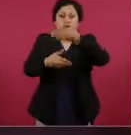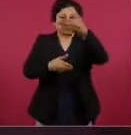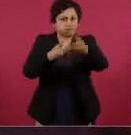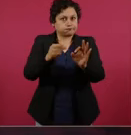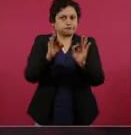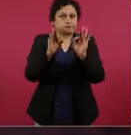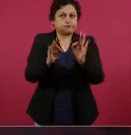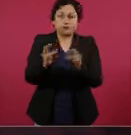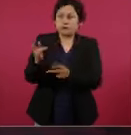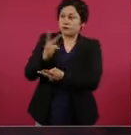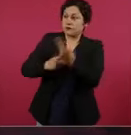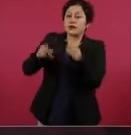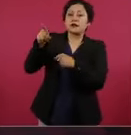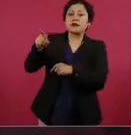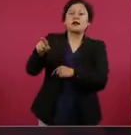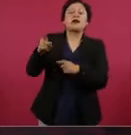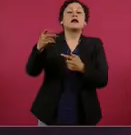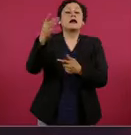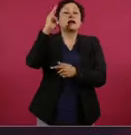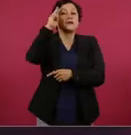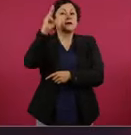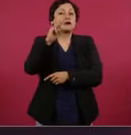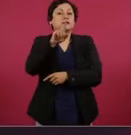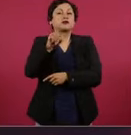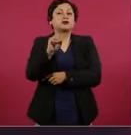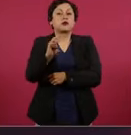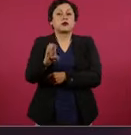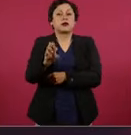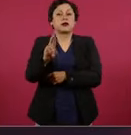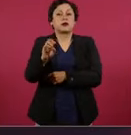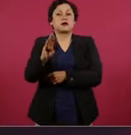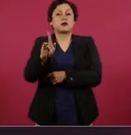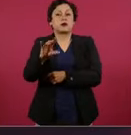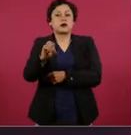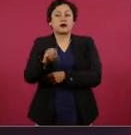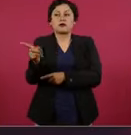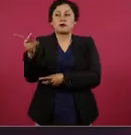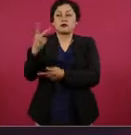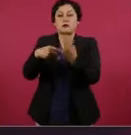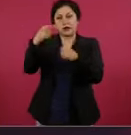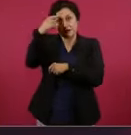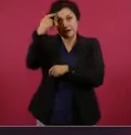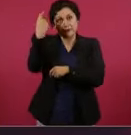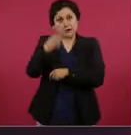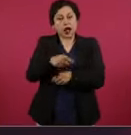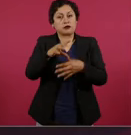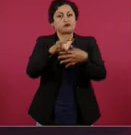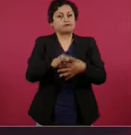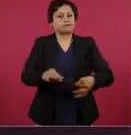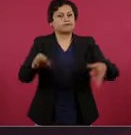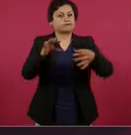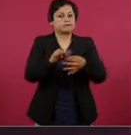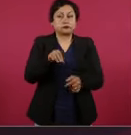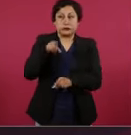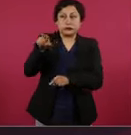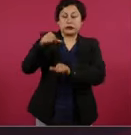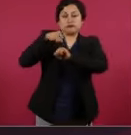Zoé Robledo, que es el encargado, además de ser el director del